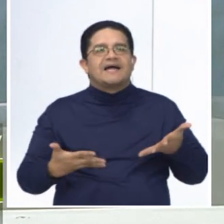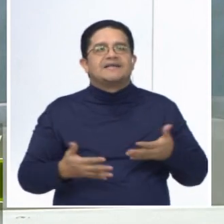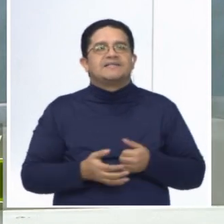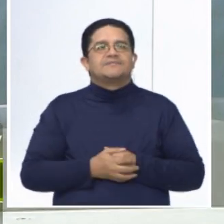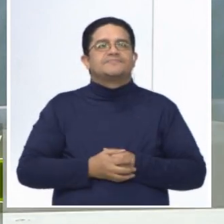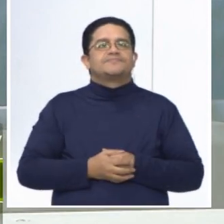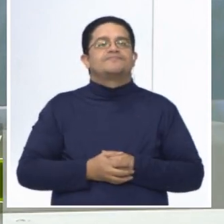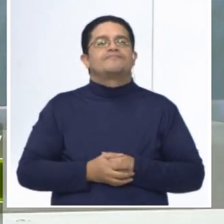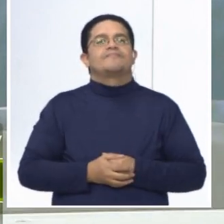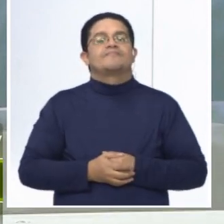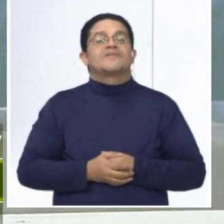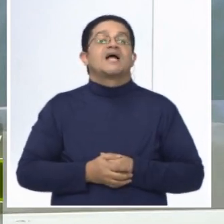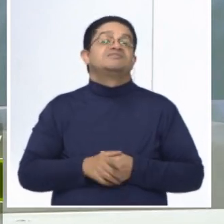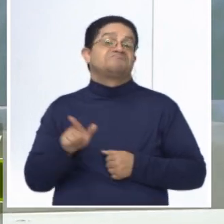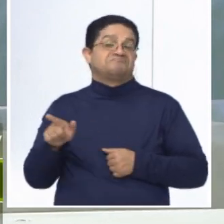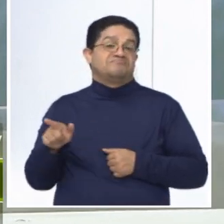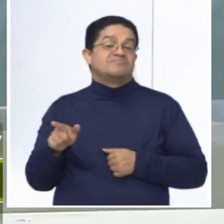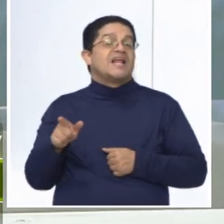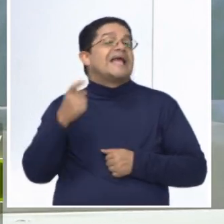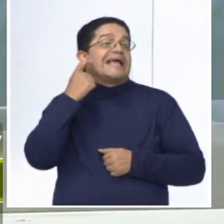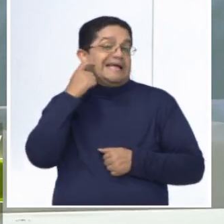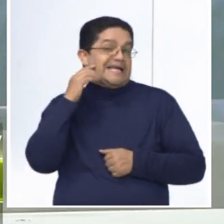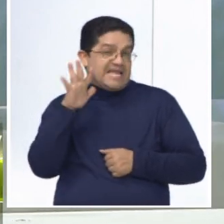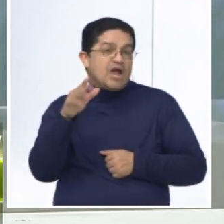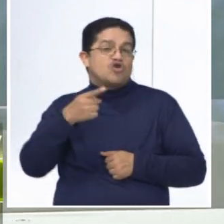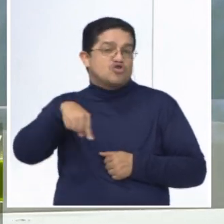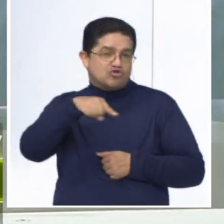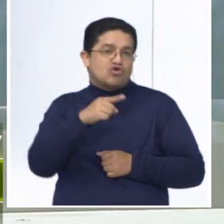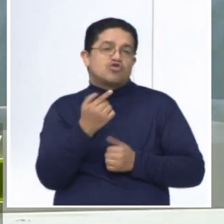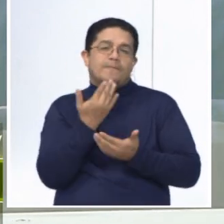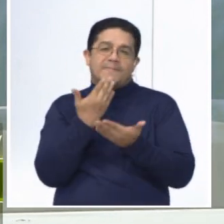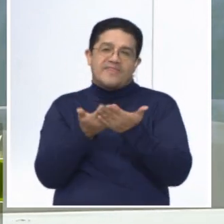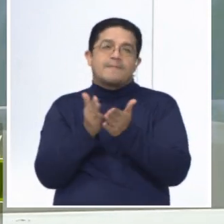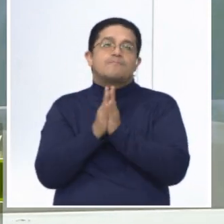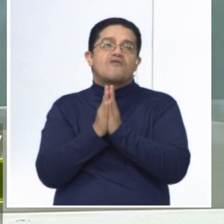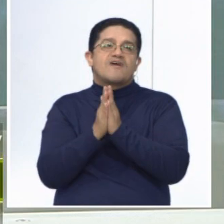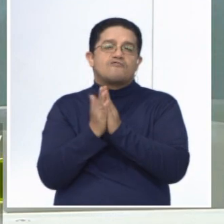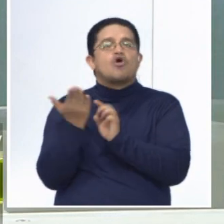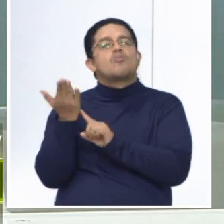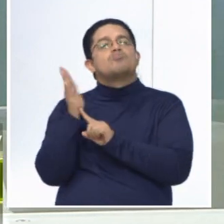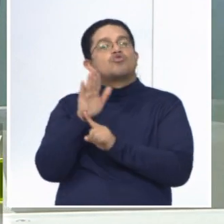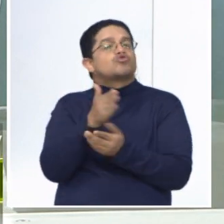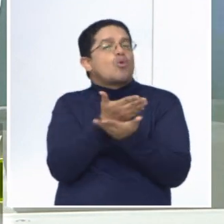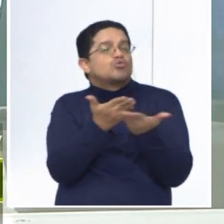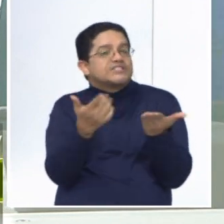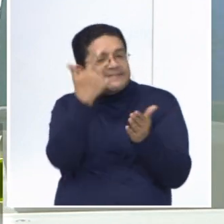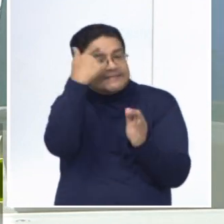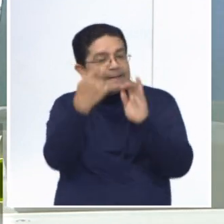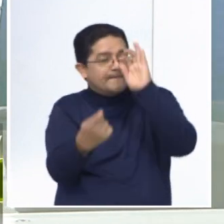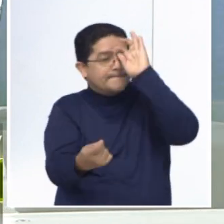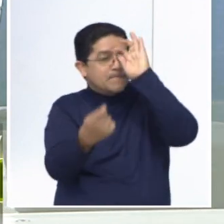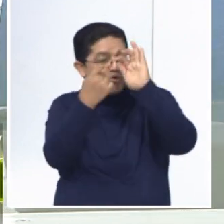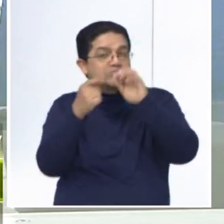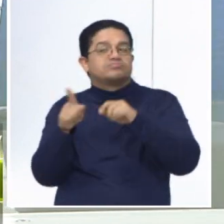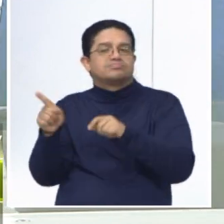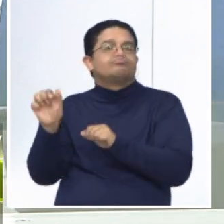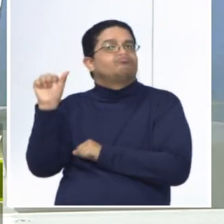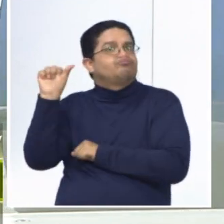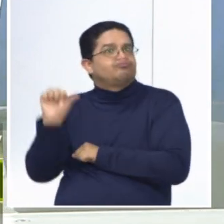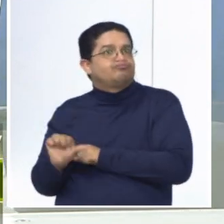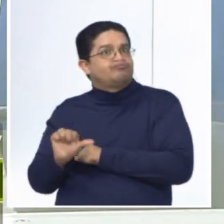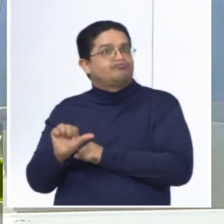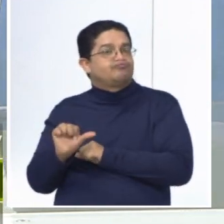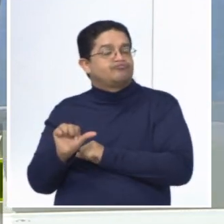nuestro equipo seguramente tiene imágenes del chipo que le vamos a pedir que coloque al regreso para que usted, además de la descripción de la doctora, pueda ver